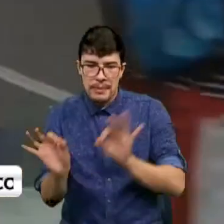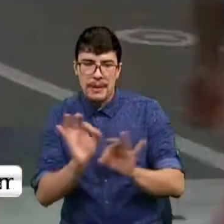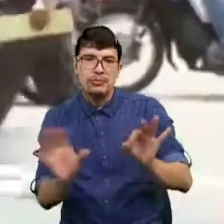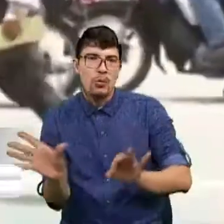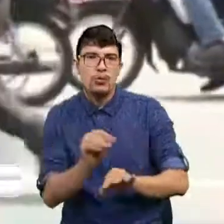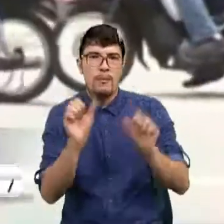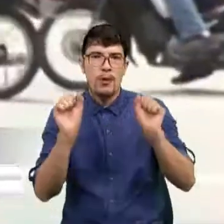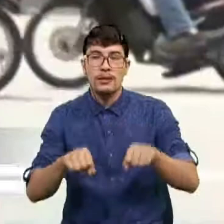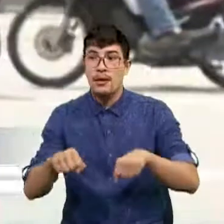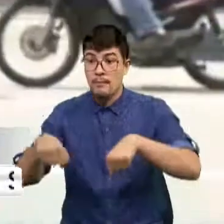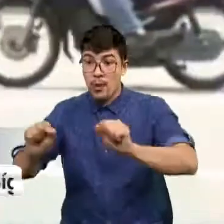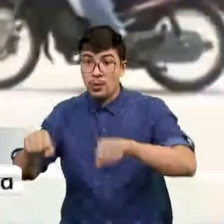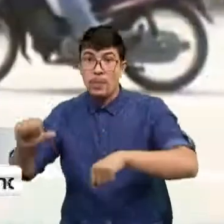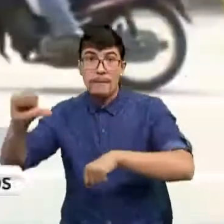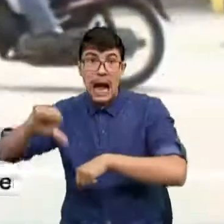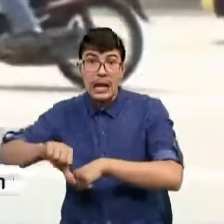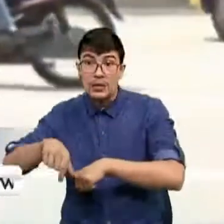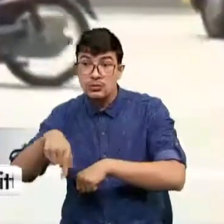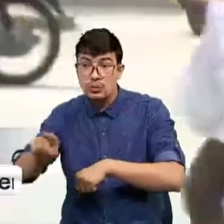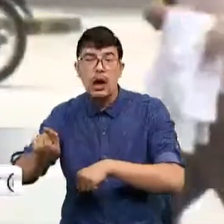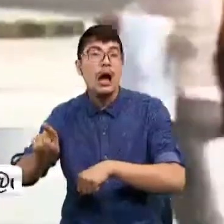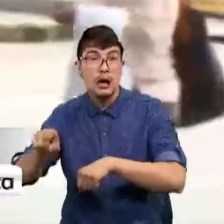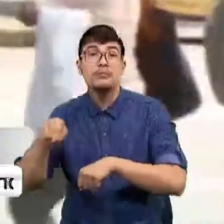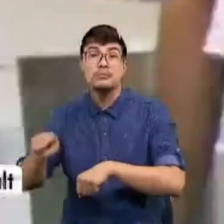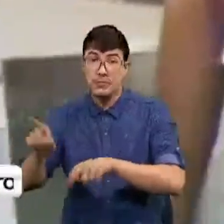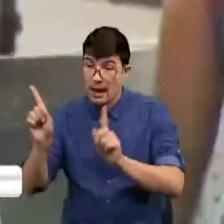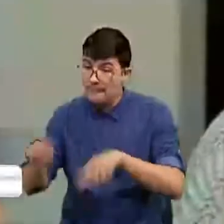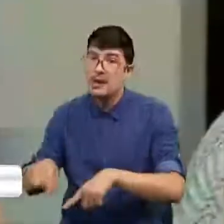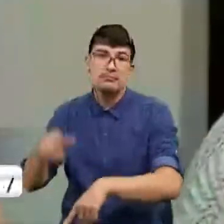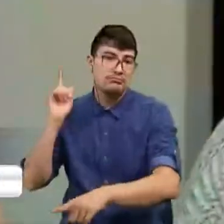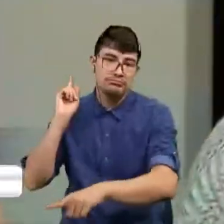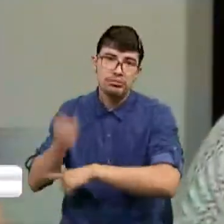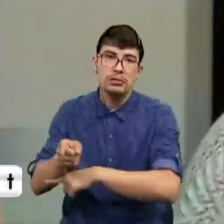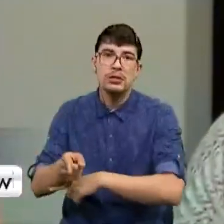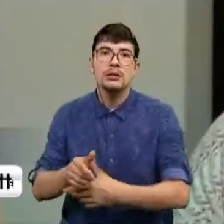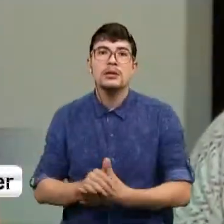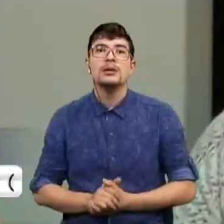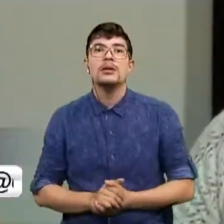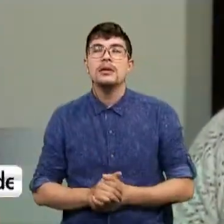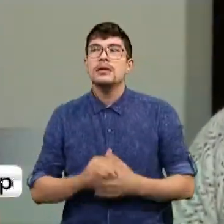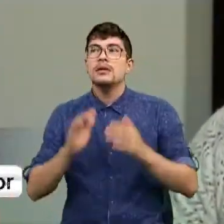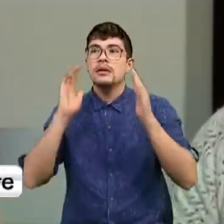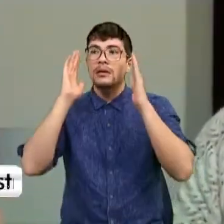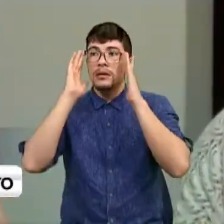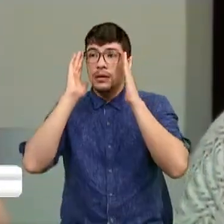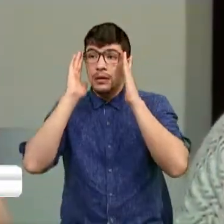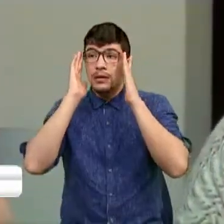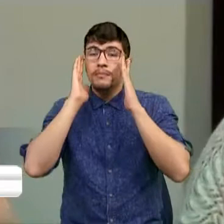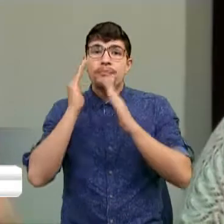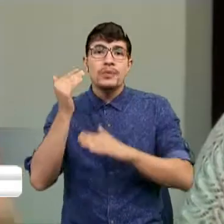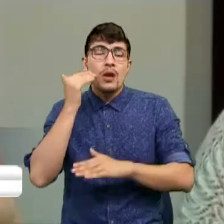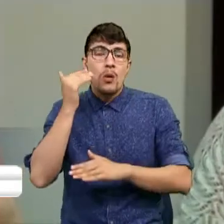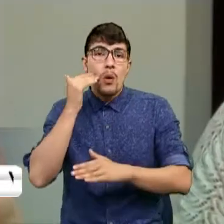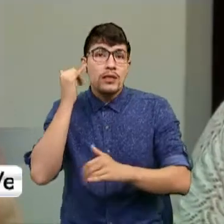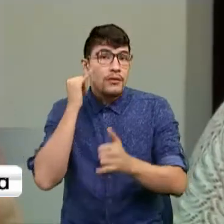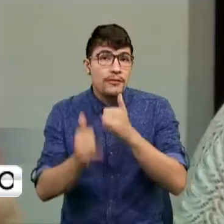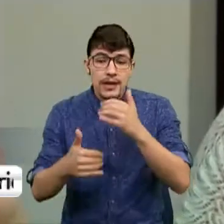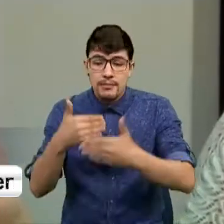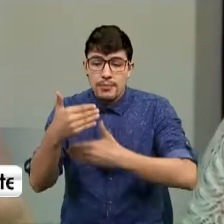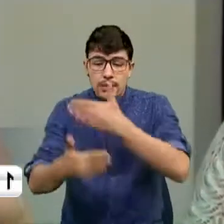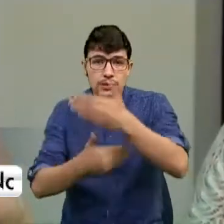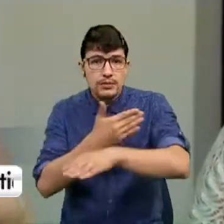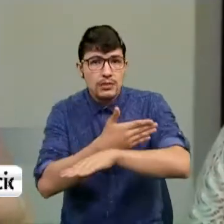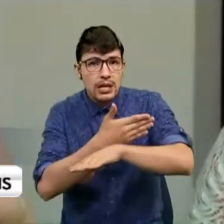las motos mal parqueadas se salvarán de estas herramientas cuando termine el proceso pues luego